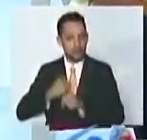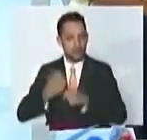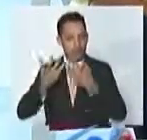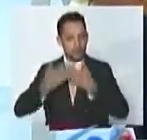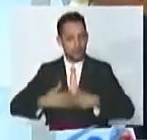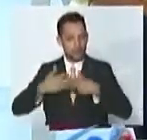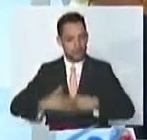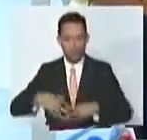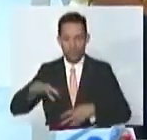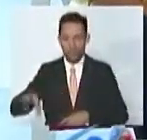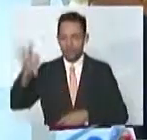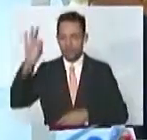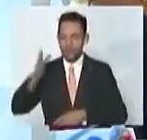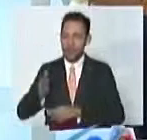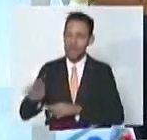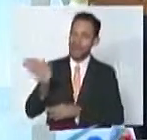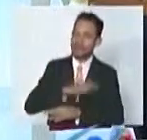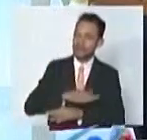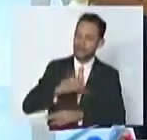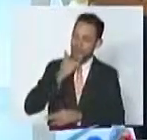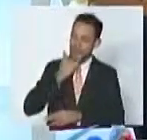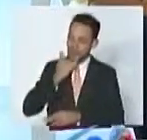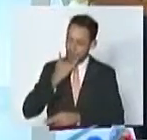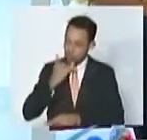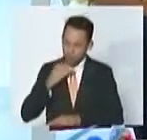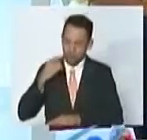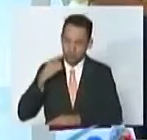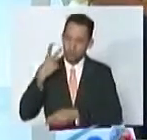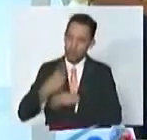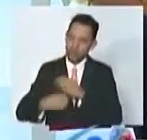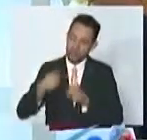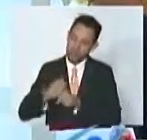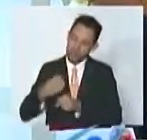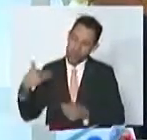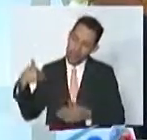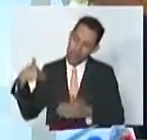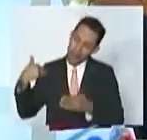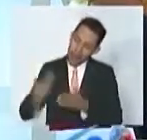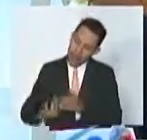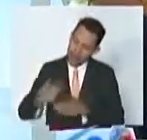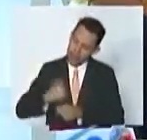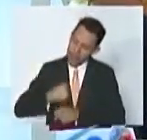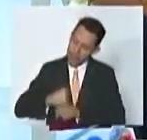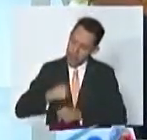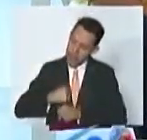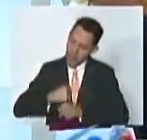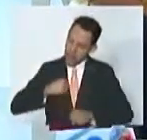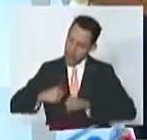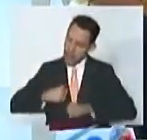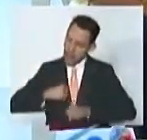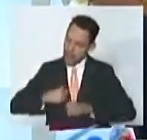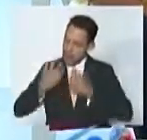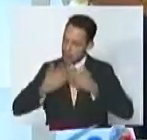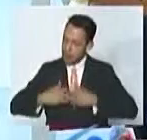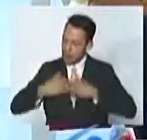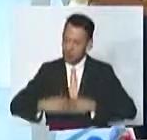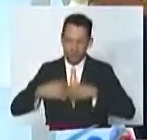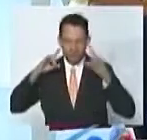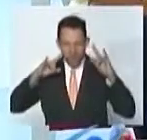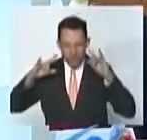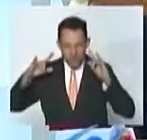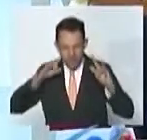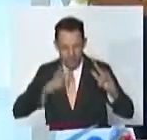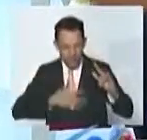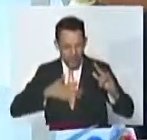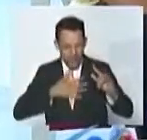le pudo haber pasado después de 1, 2 o 3 años de estar en esa compañía donde hay tanto ruido, donde